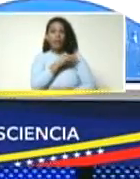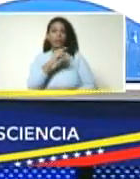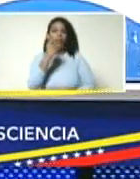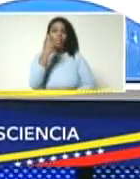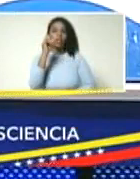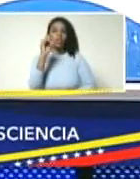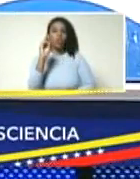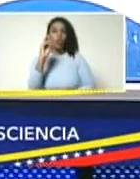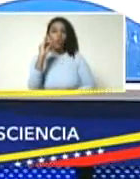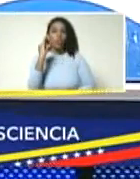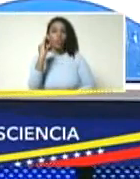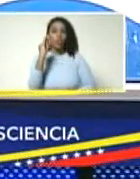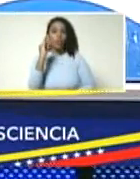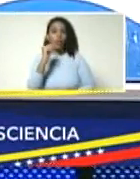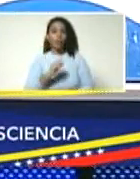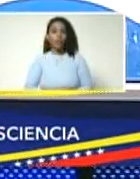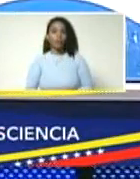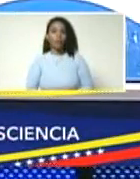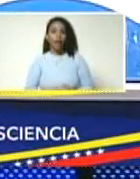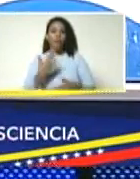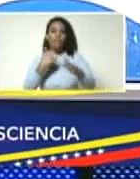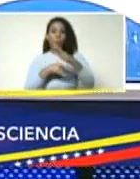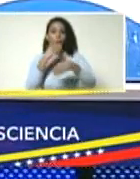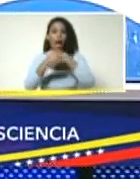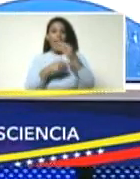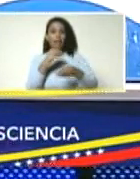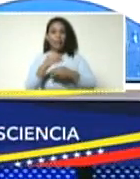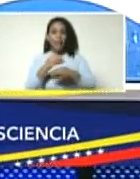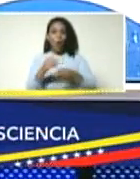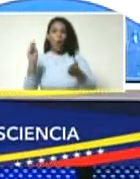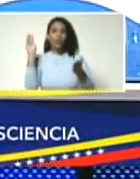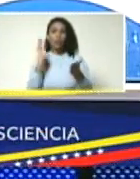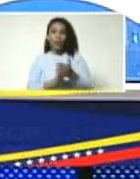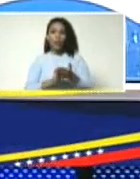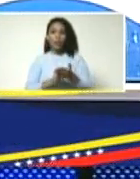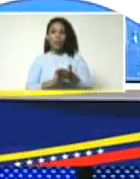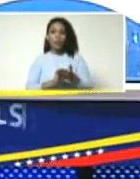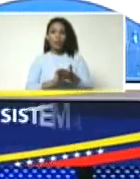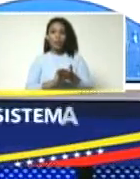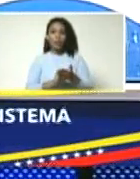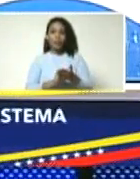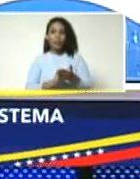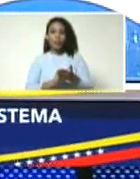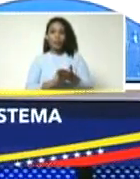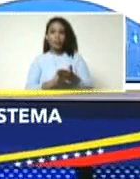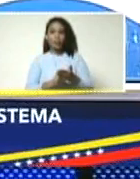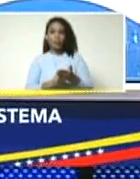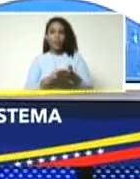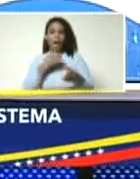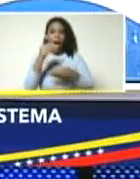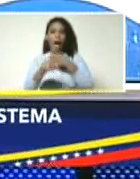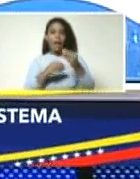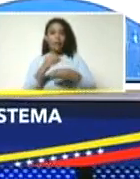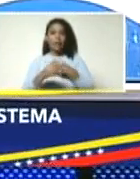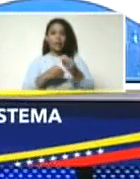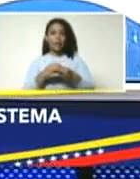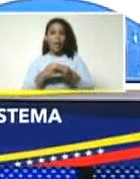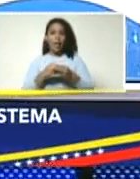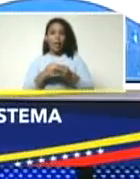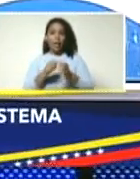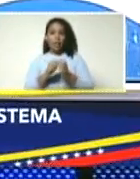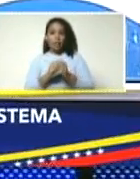oído. Vamos a echar el resto, a alargar el cuero si es